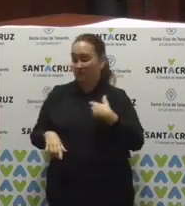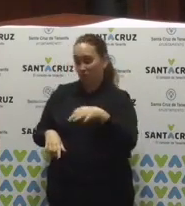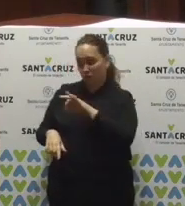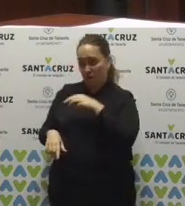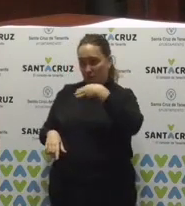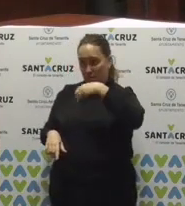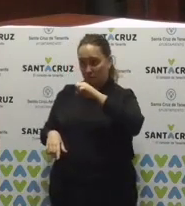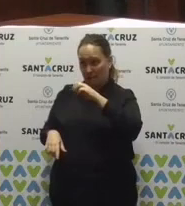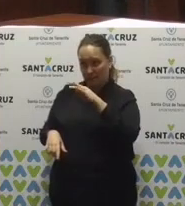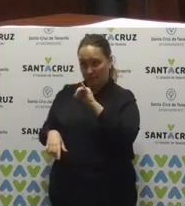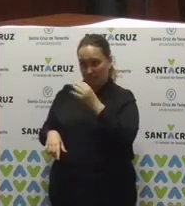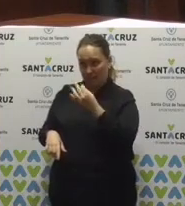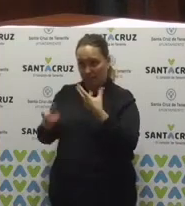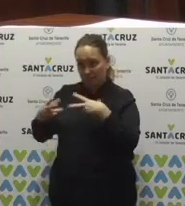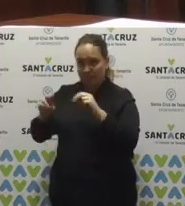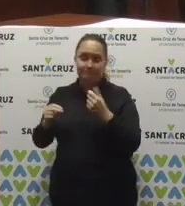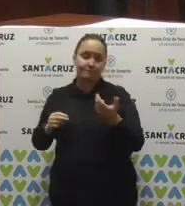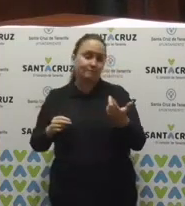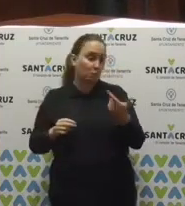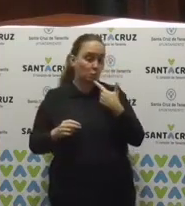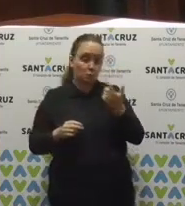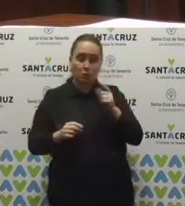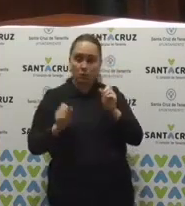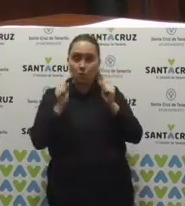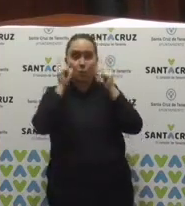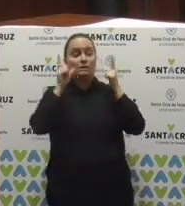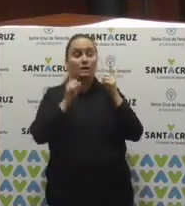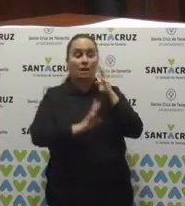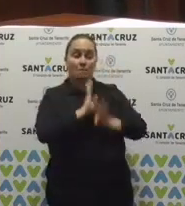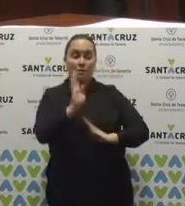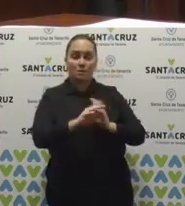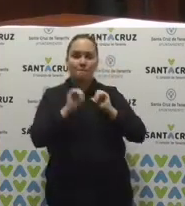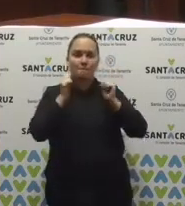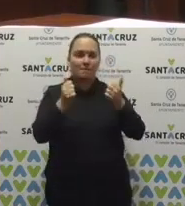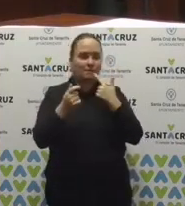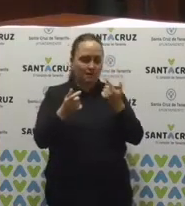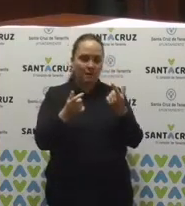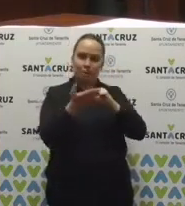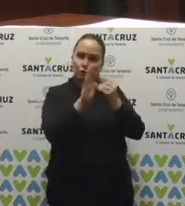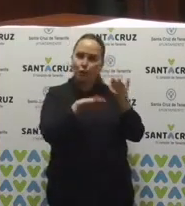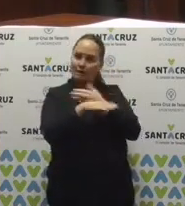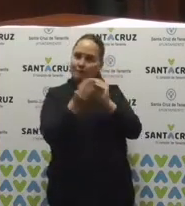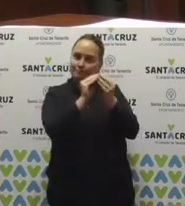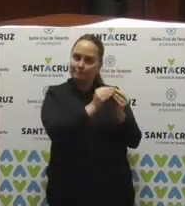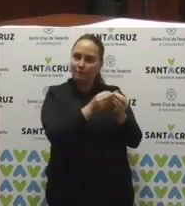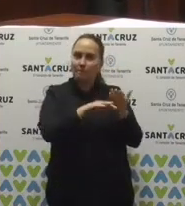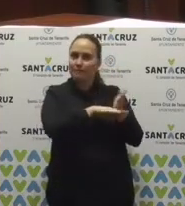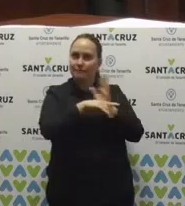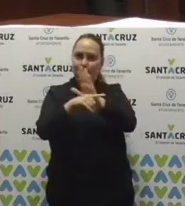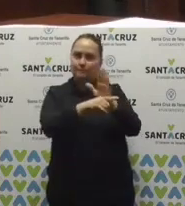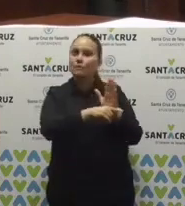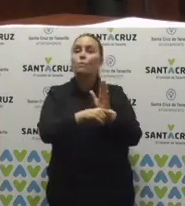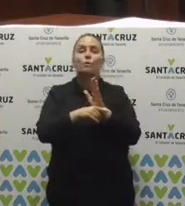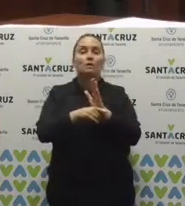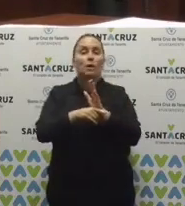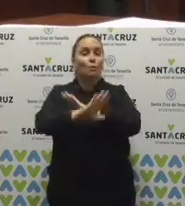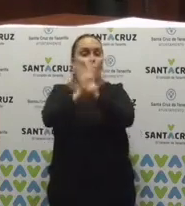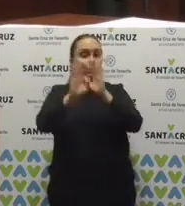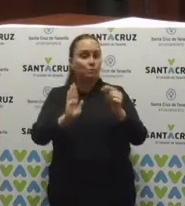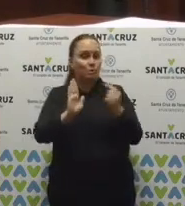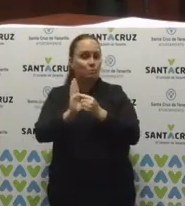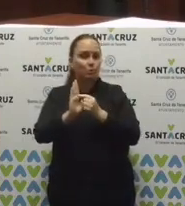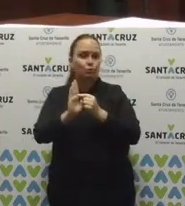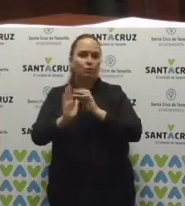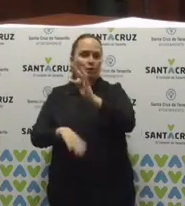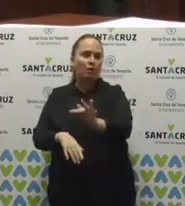mandato de tener esa relación de proyectos para acudir a otras financiaciones y ya al último punto que contesta en la parte en la